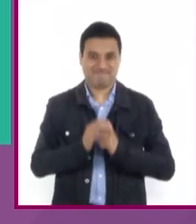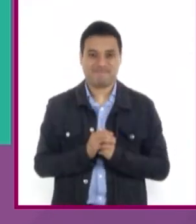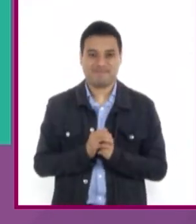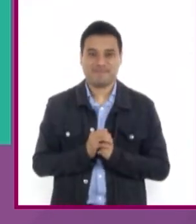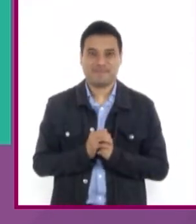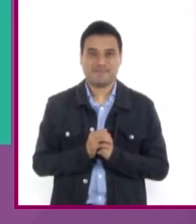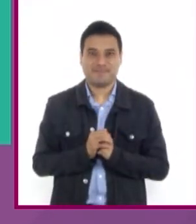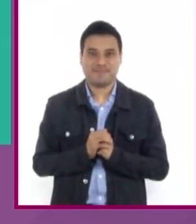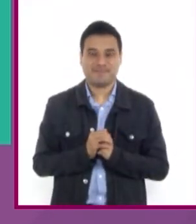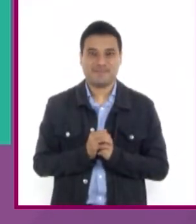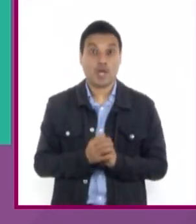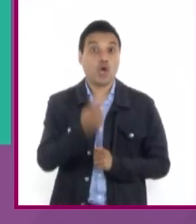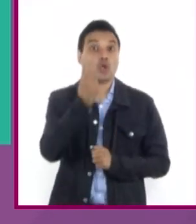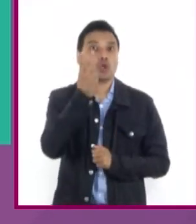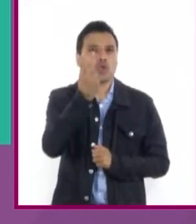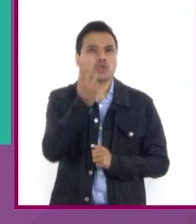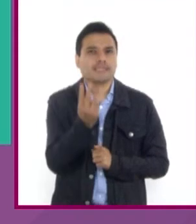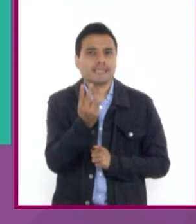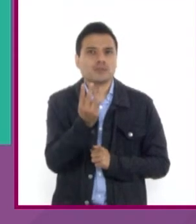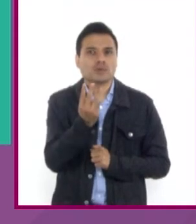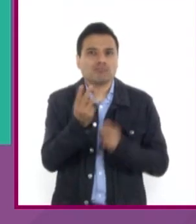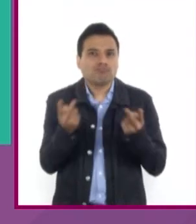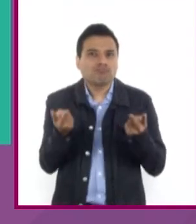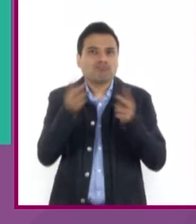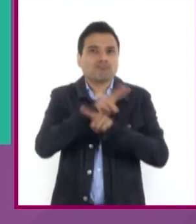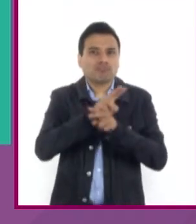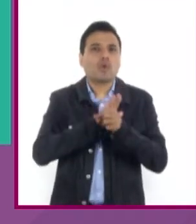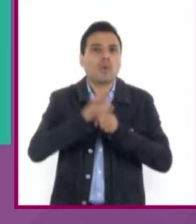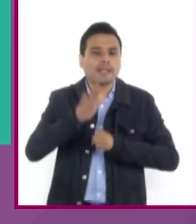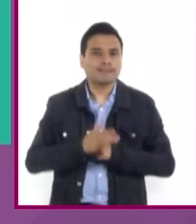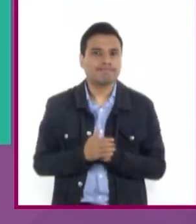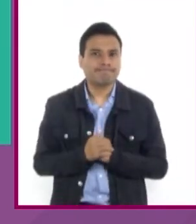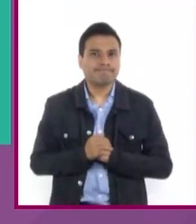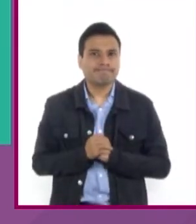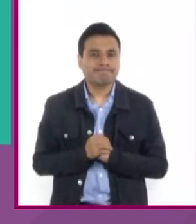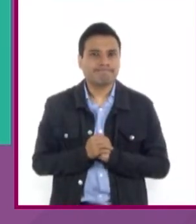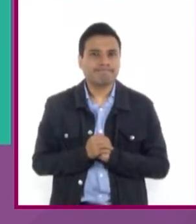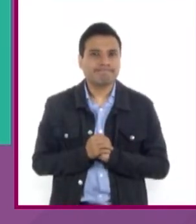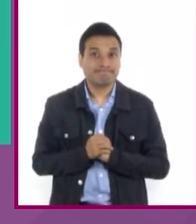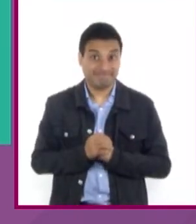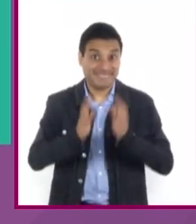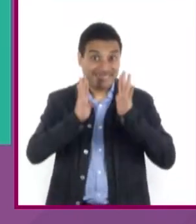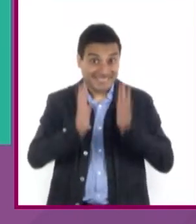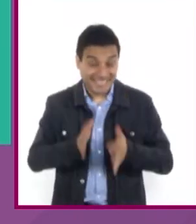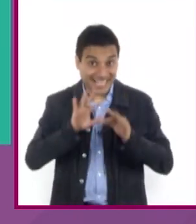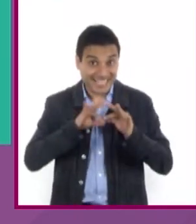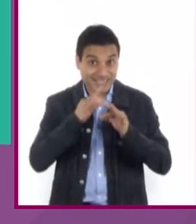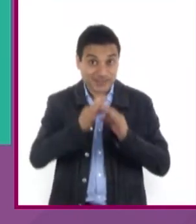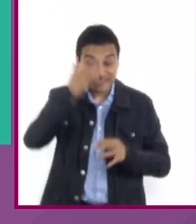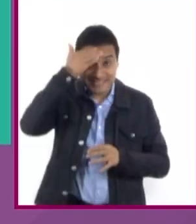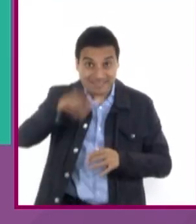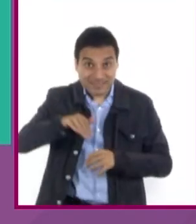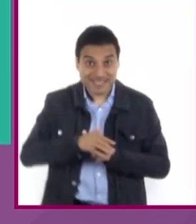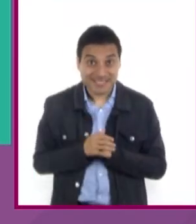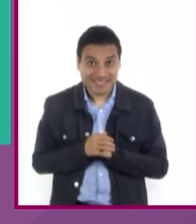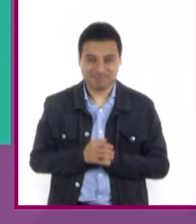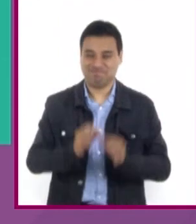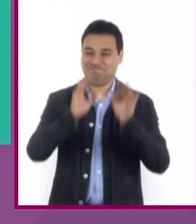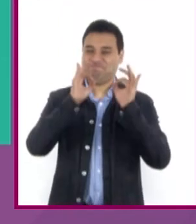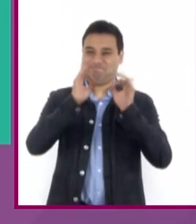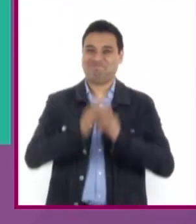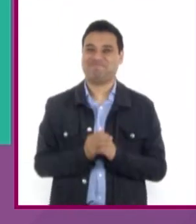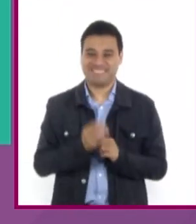ejercicio. 2/3, ¿cuál será su recíproco? ¿Ya están listos en casa?